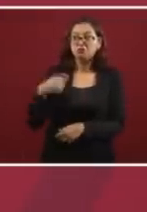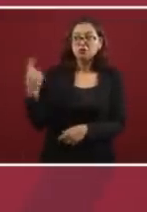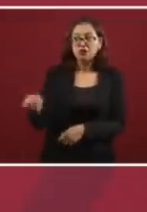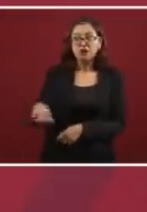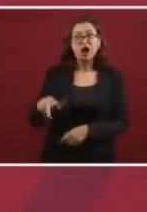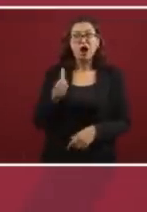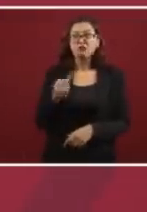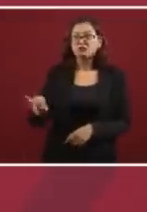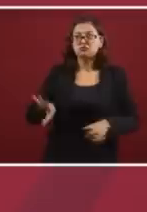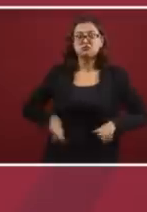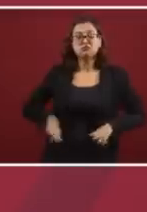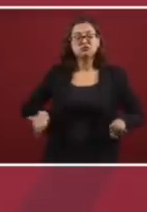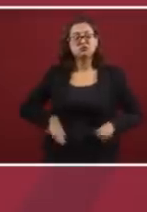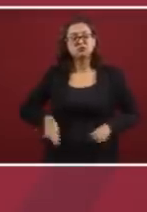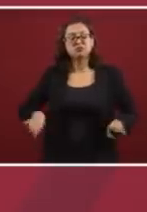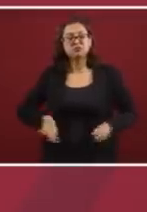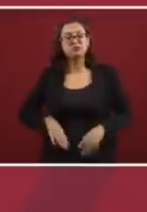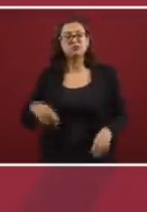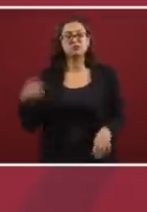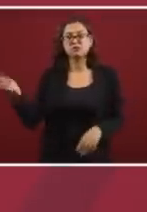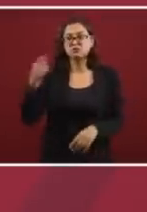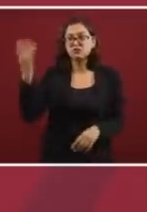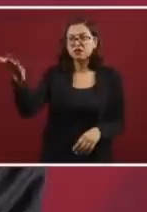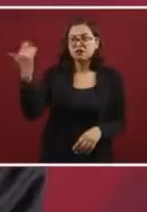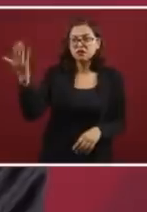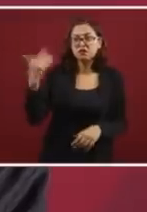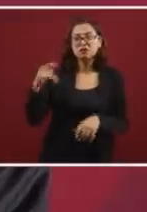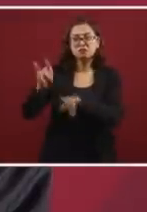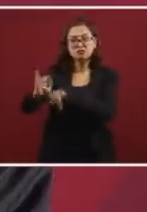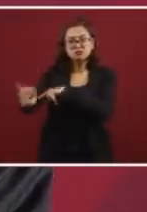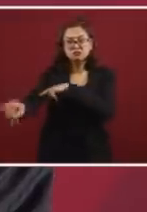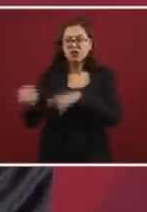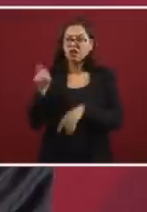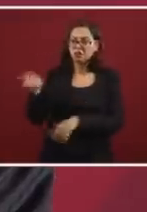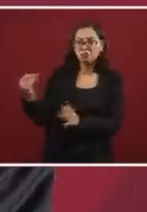los franeleros los viene viene